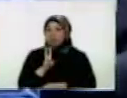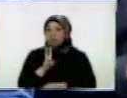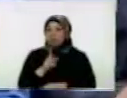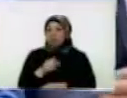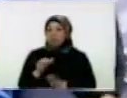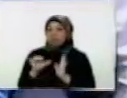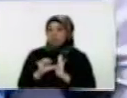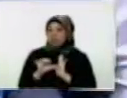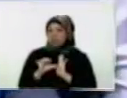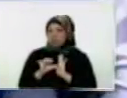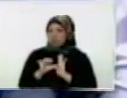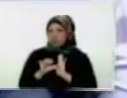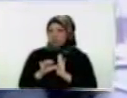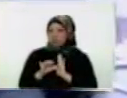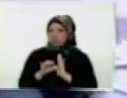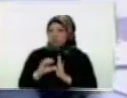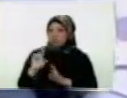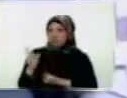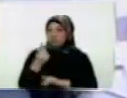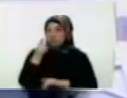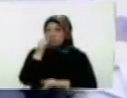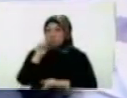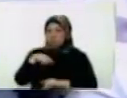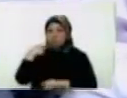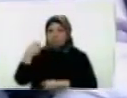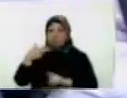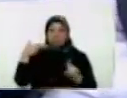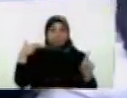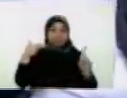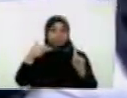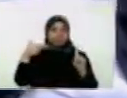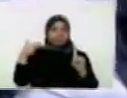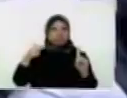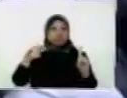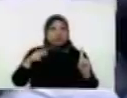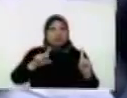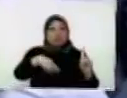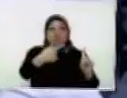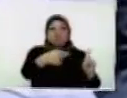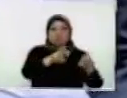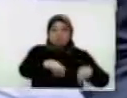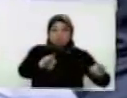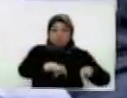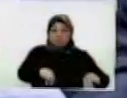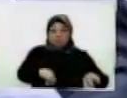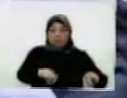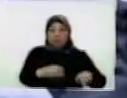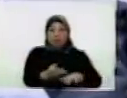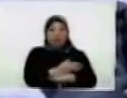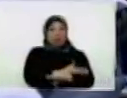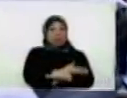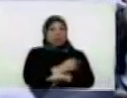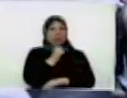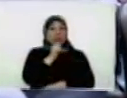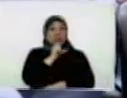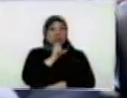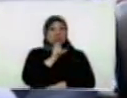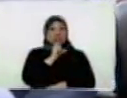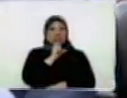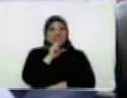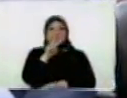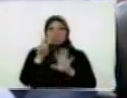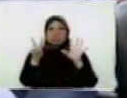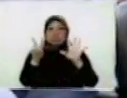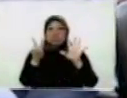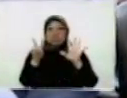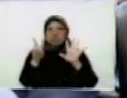donde disparen primero, averiguen después, una Venezuela donde vivimos un 27 de